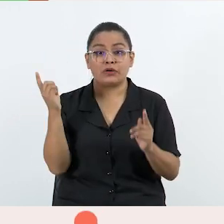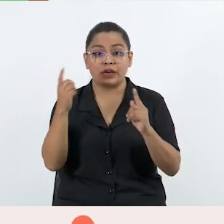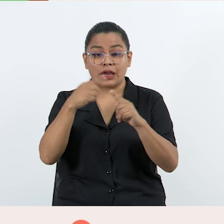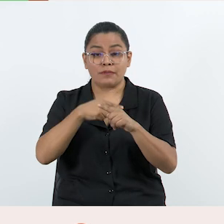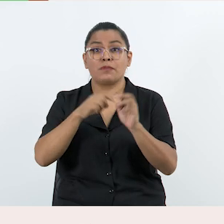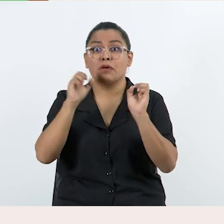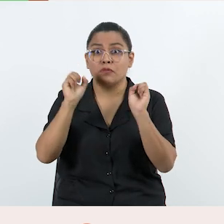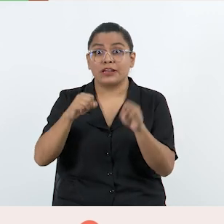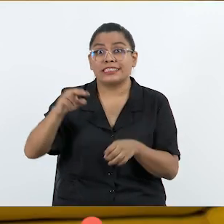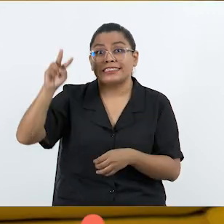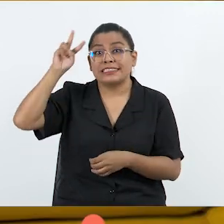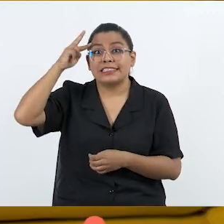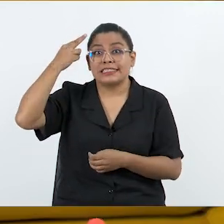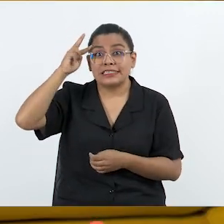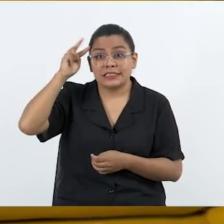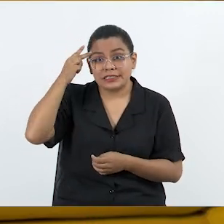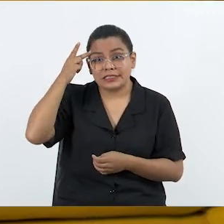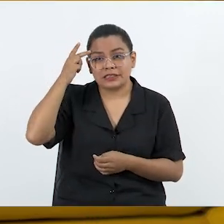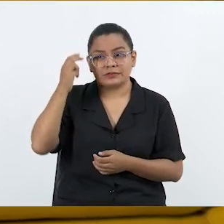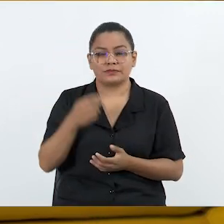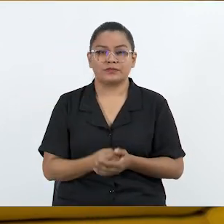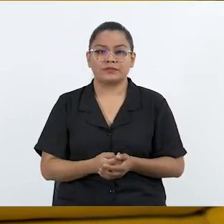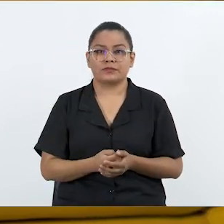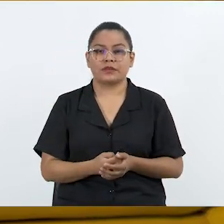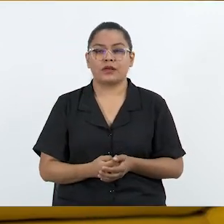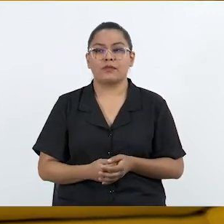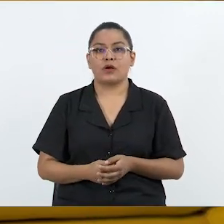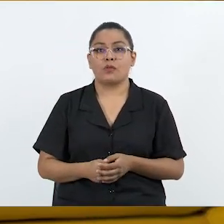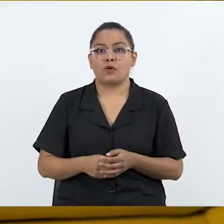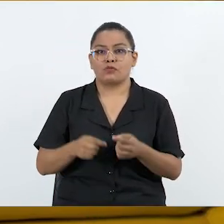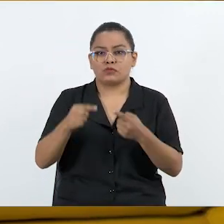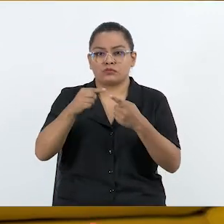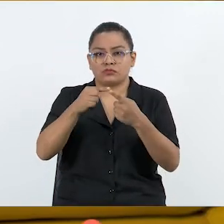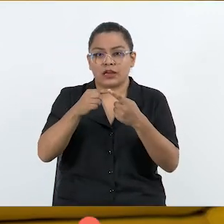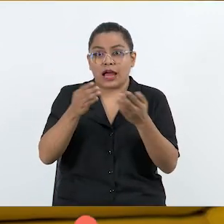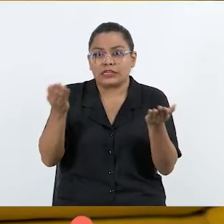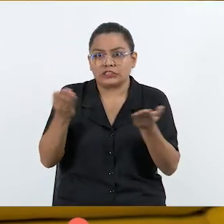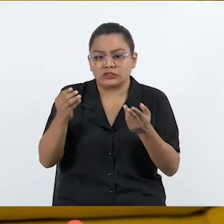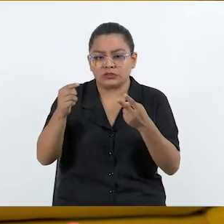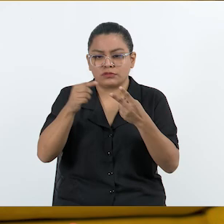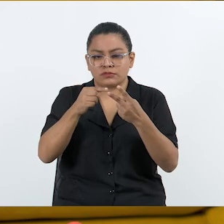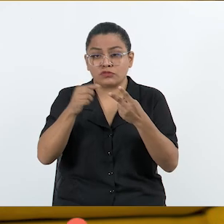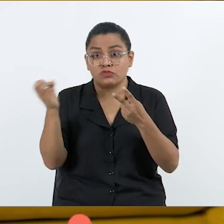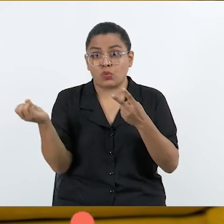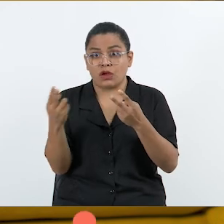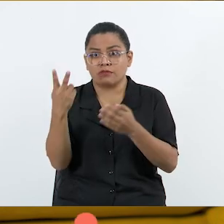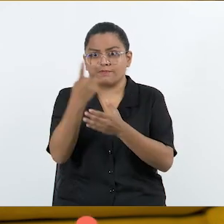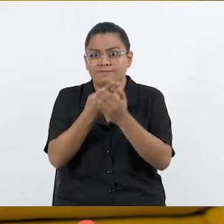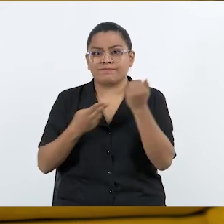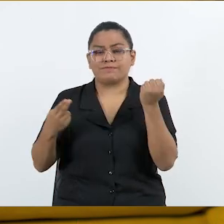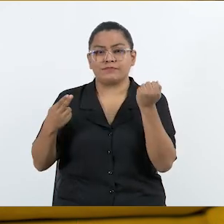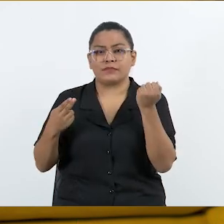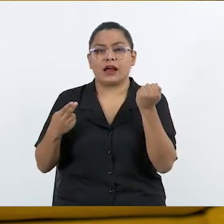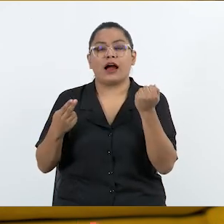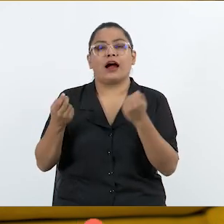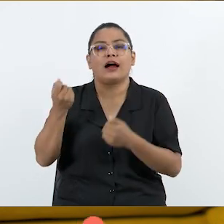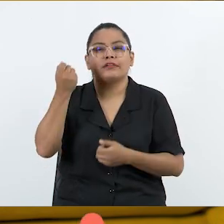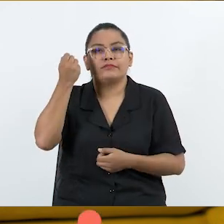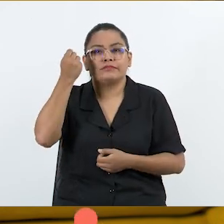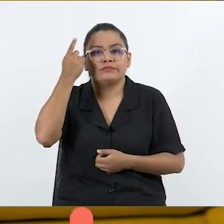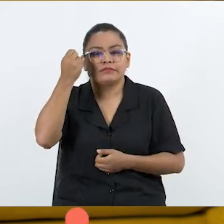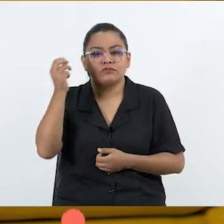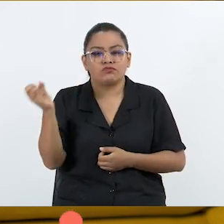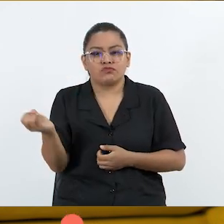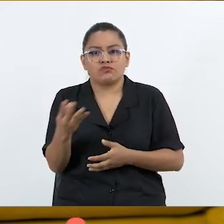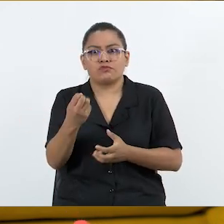vuelven significativos. Si reunimos ambos conceptos, acciones e innovación, podemos concluir